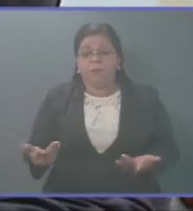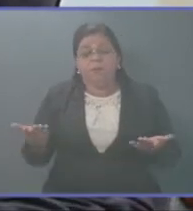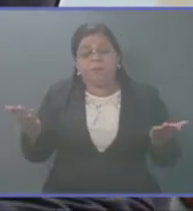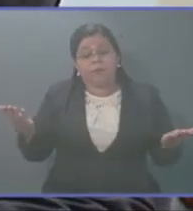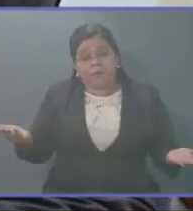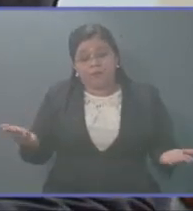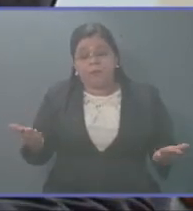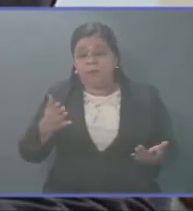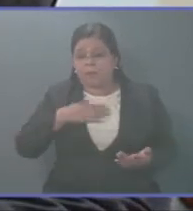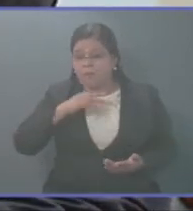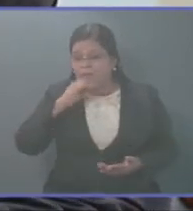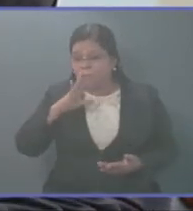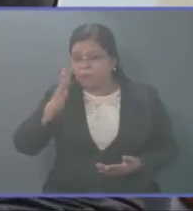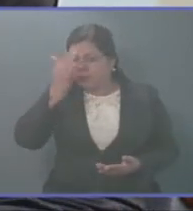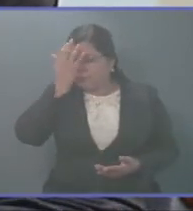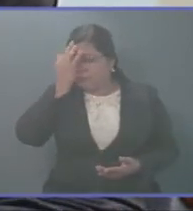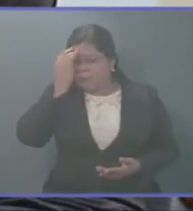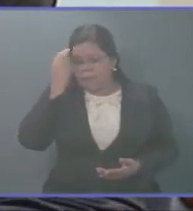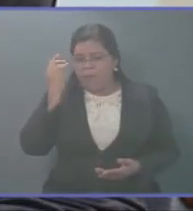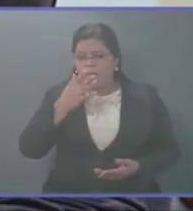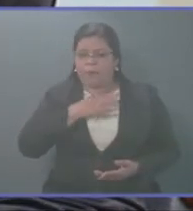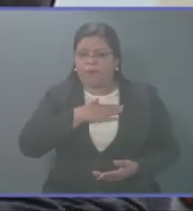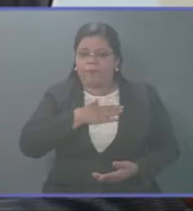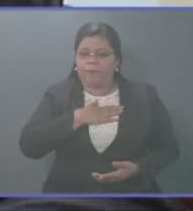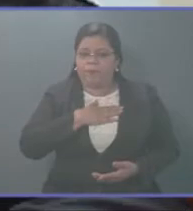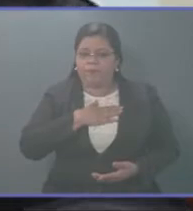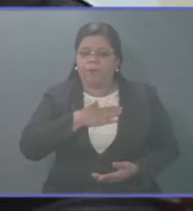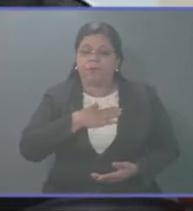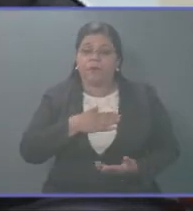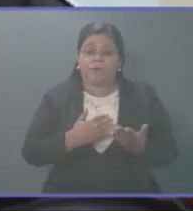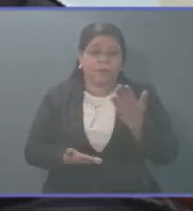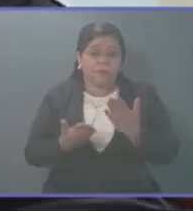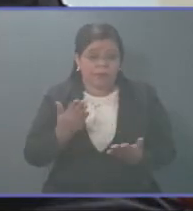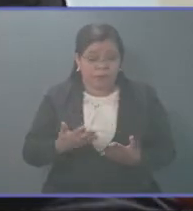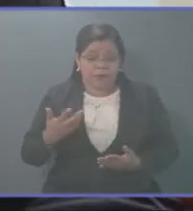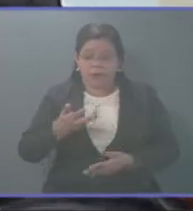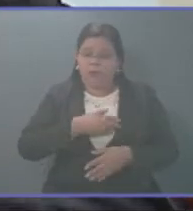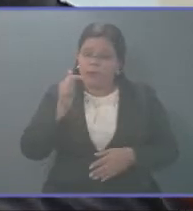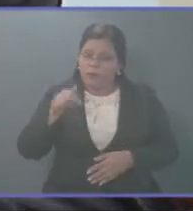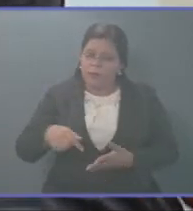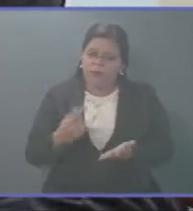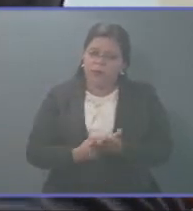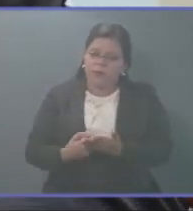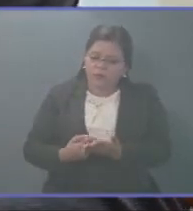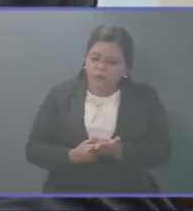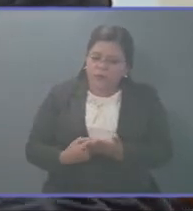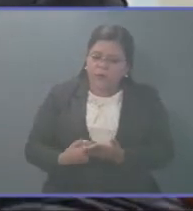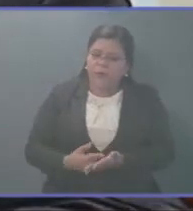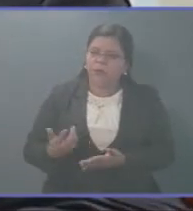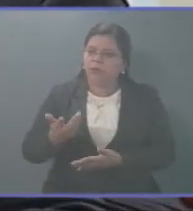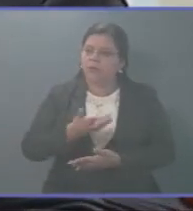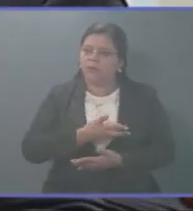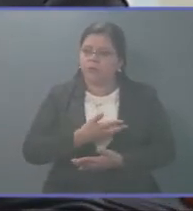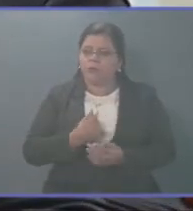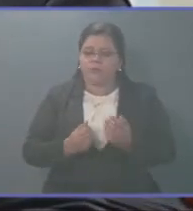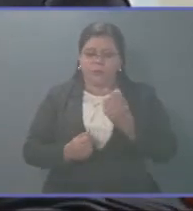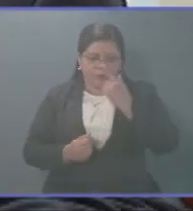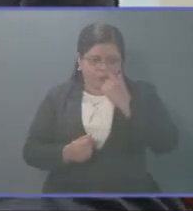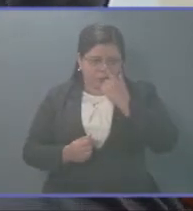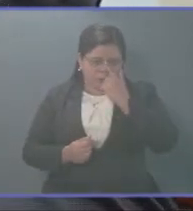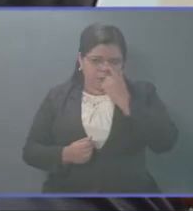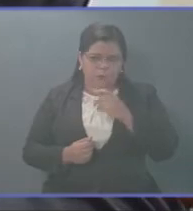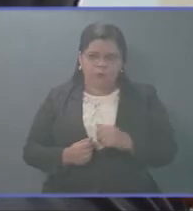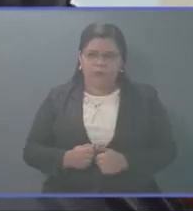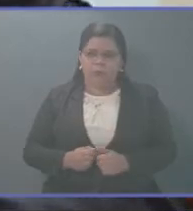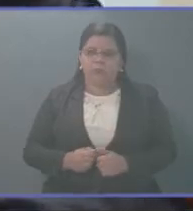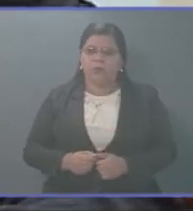preocupa de gran manera que mientras nosotros discutimos y nos desgastamos,